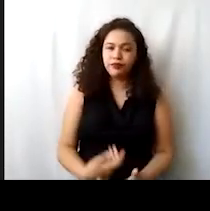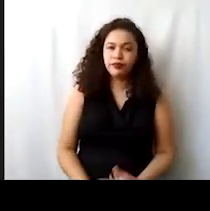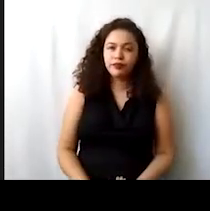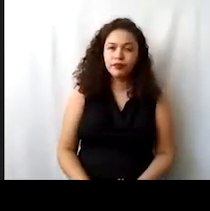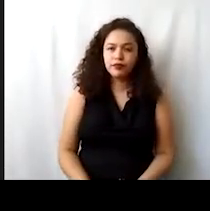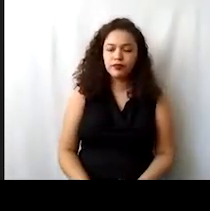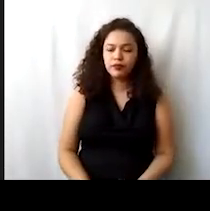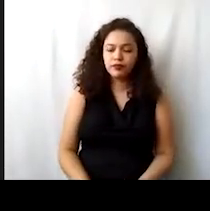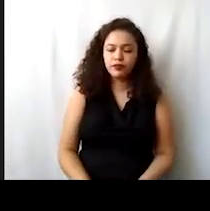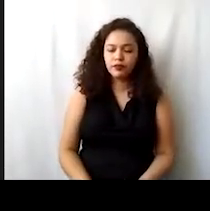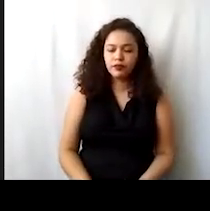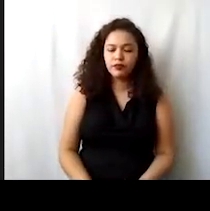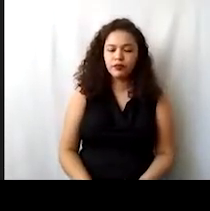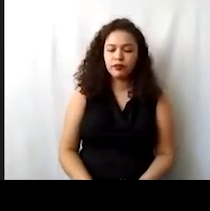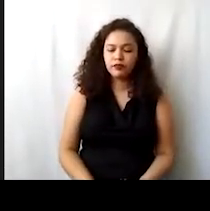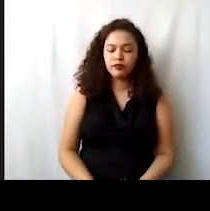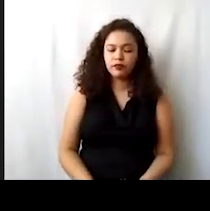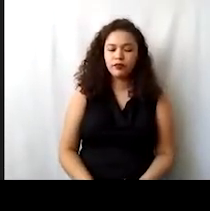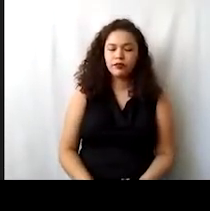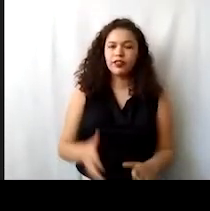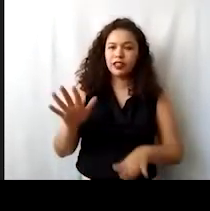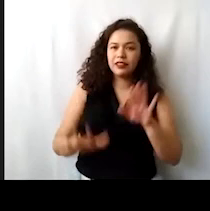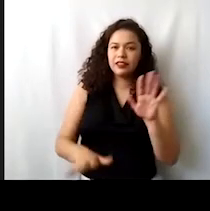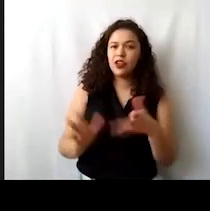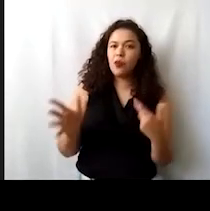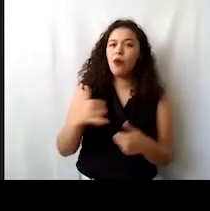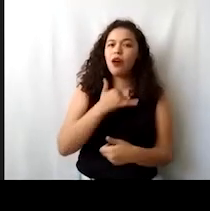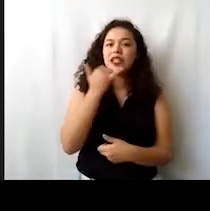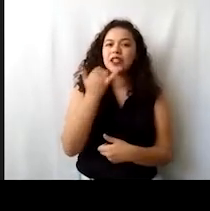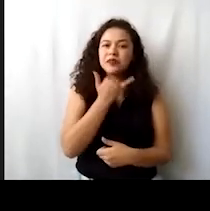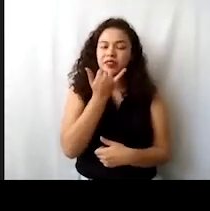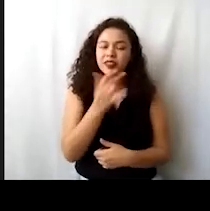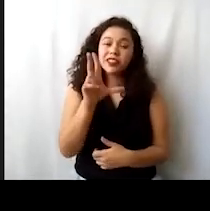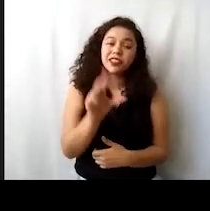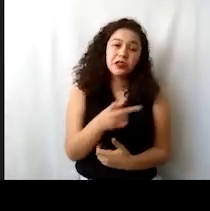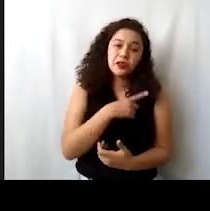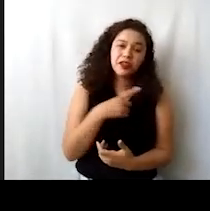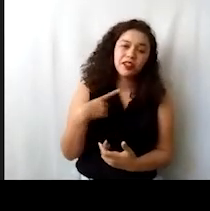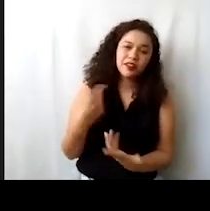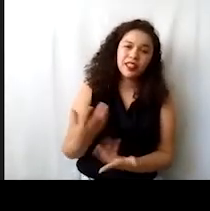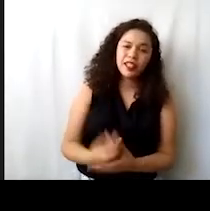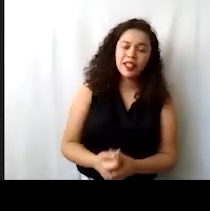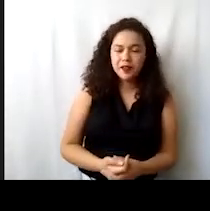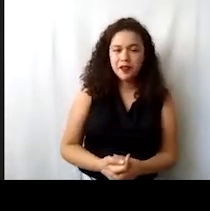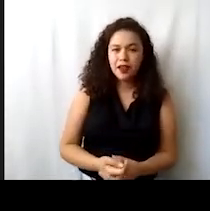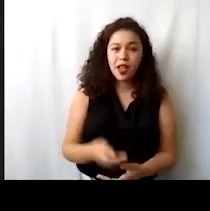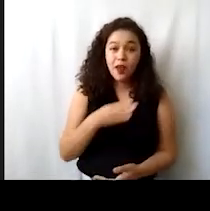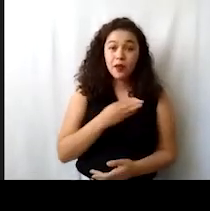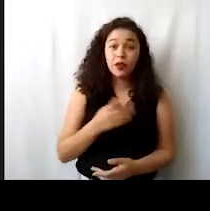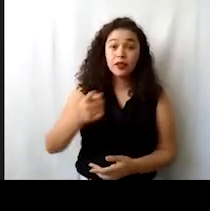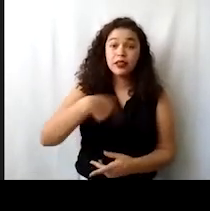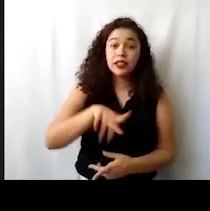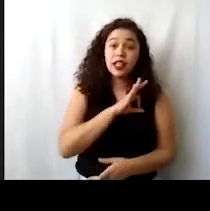cae en determinados vicios que no debería de ser, ¿no? Pero bueno, yo les sugiero que en la medida en que